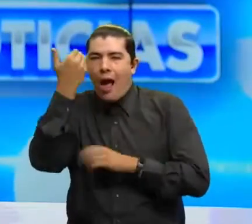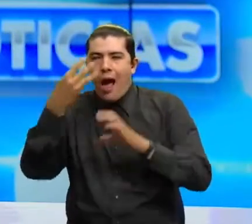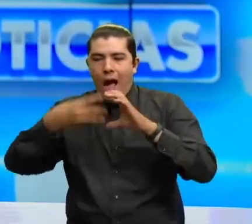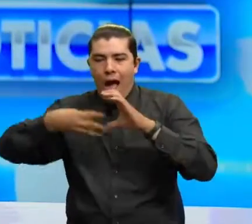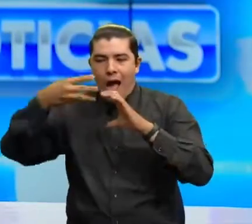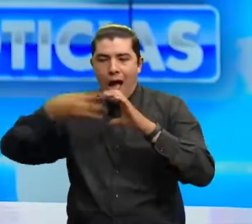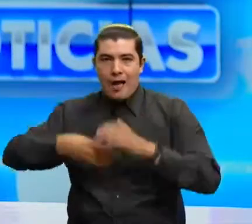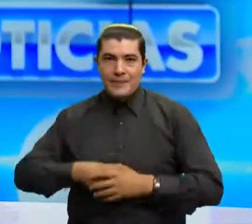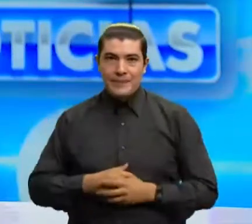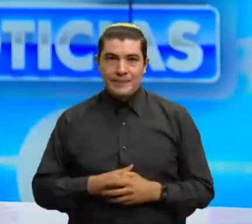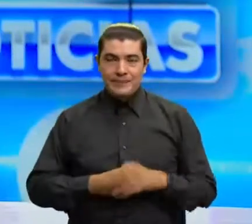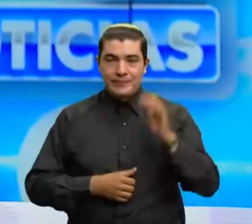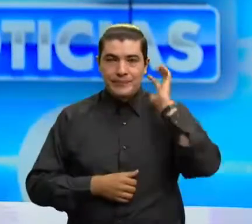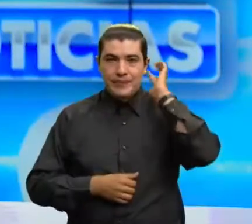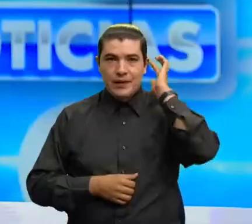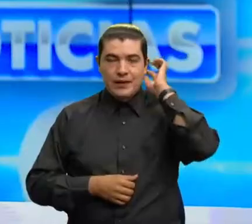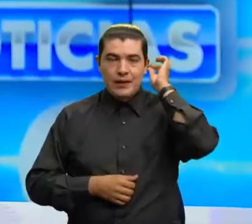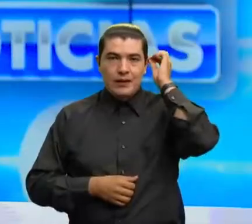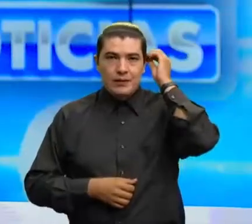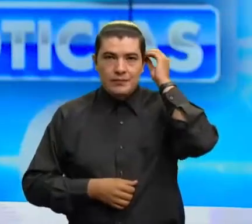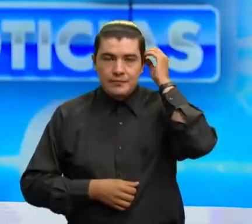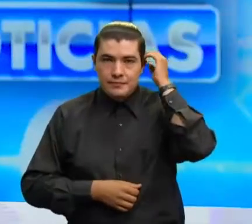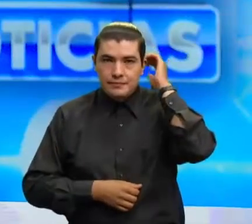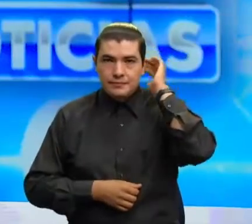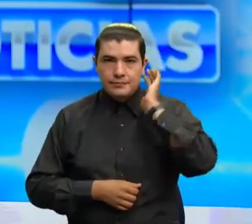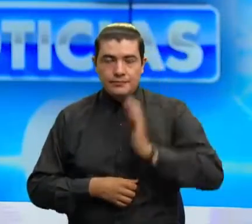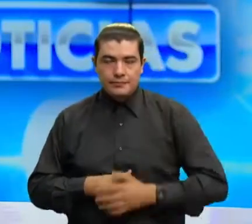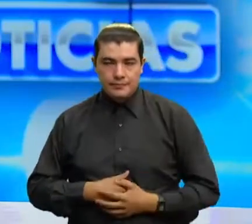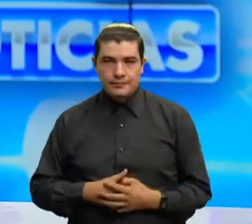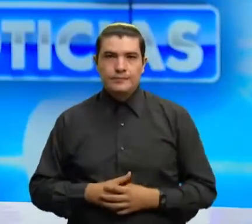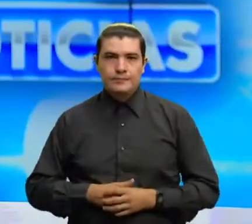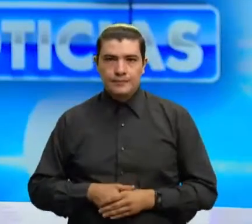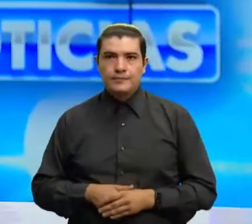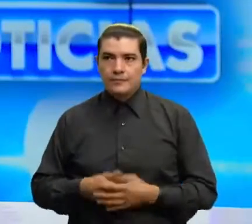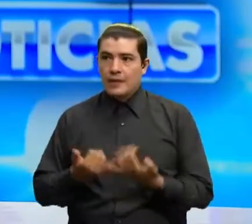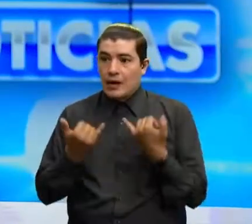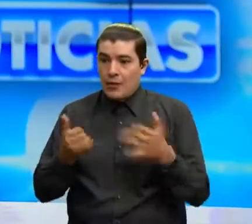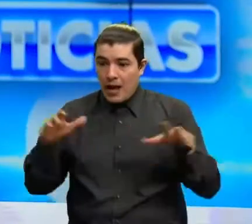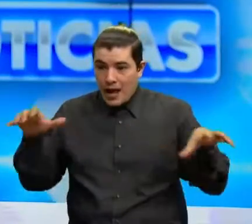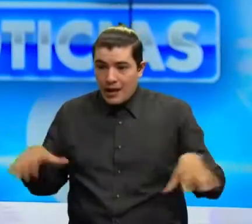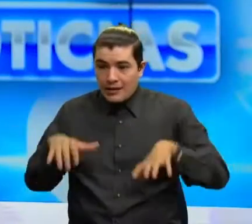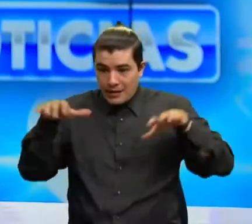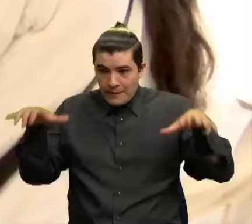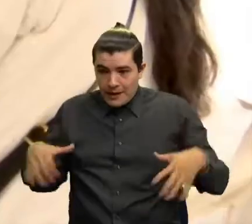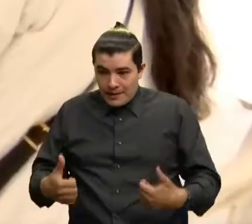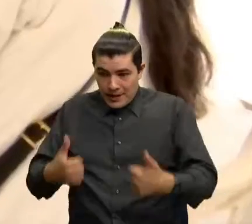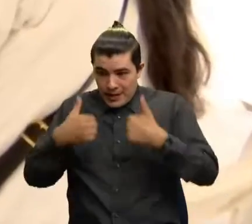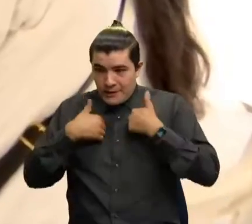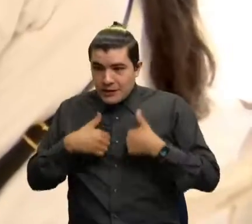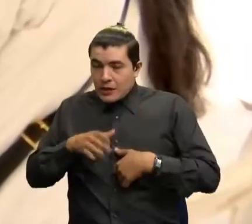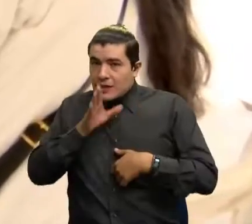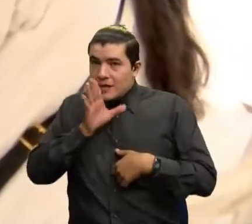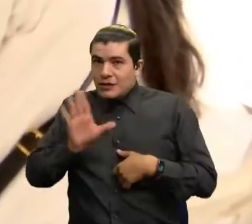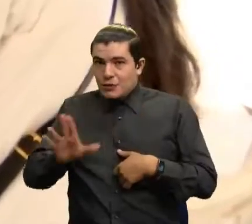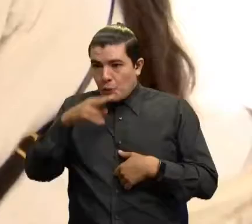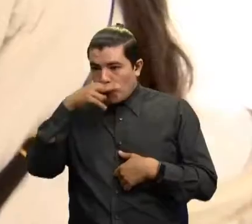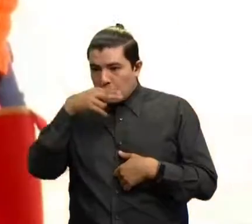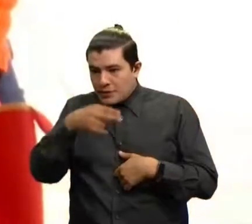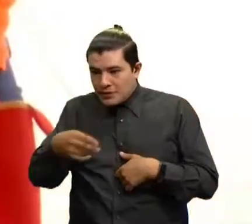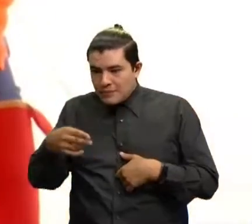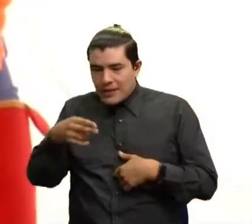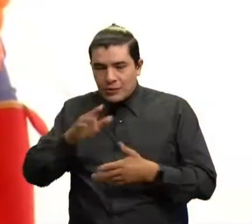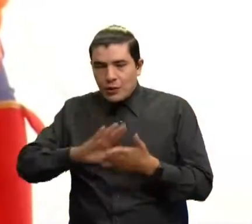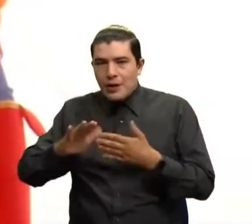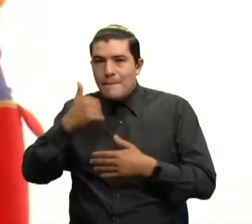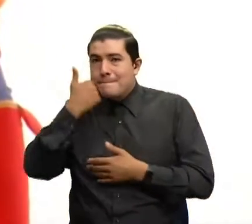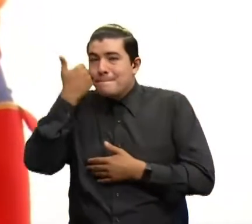más necesitados, principalmente los que se encuentran en el asilo San José. Con estas actividades se busca